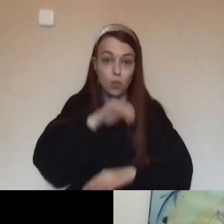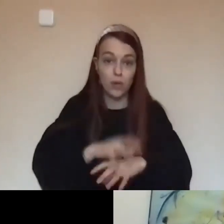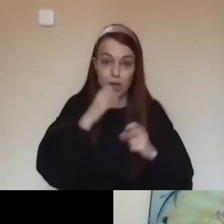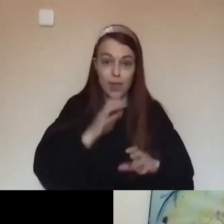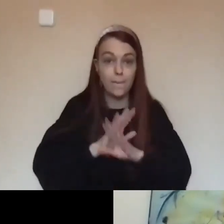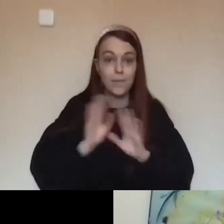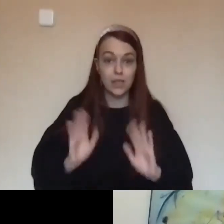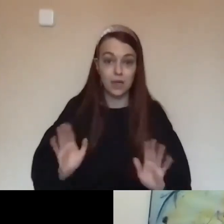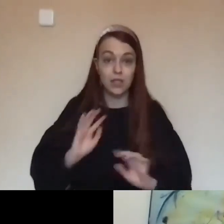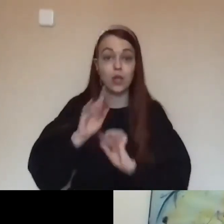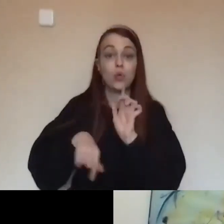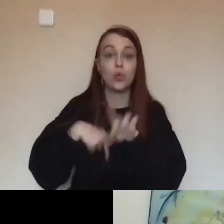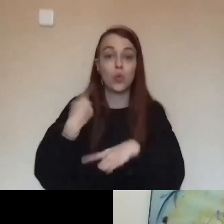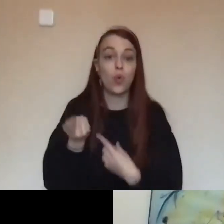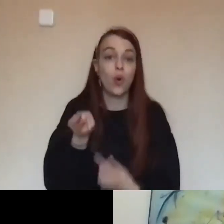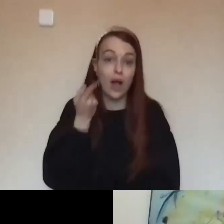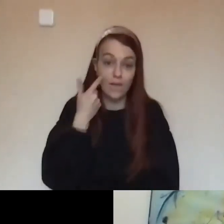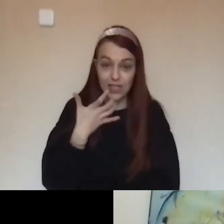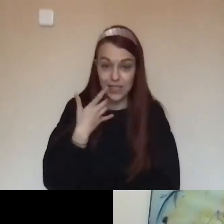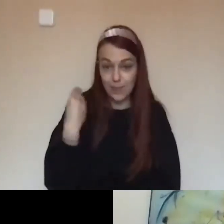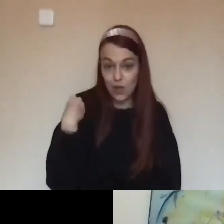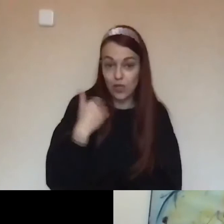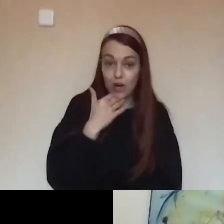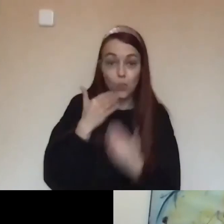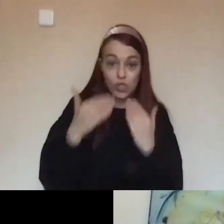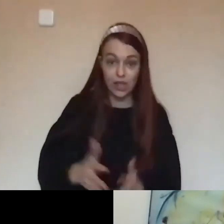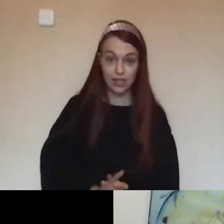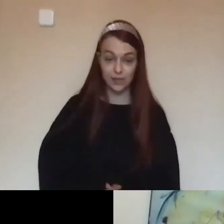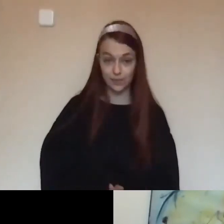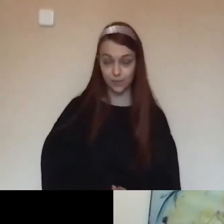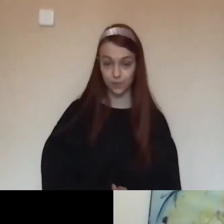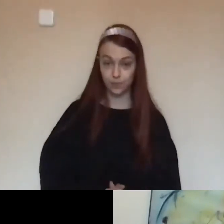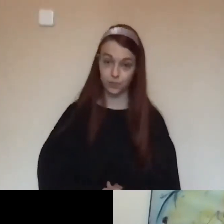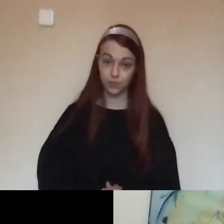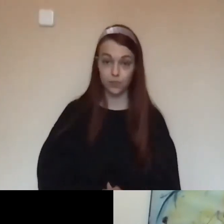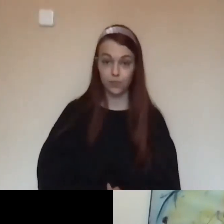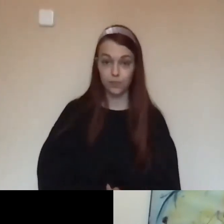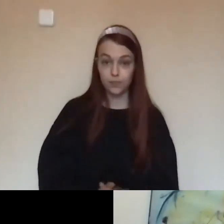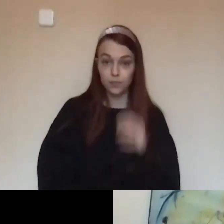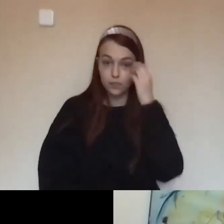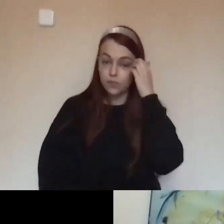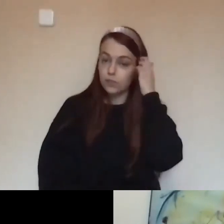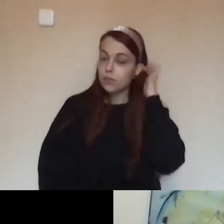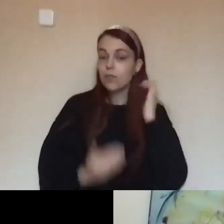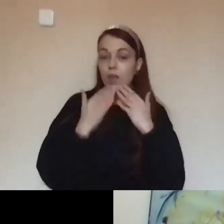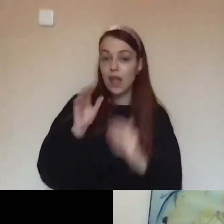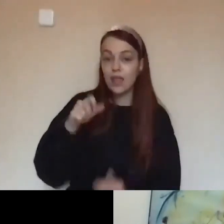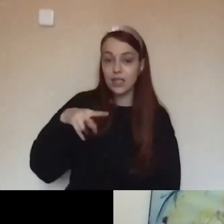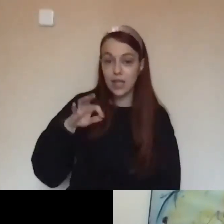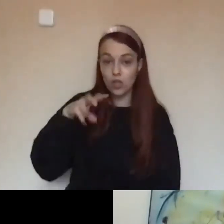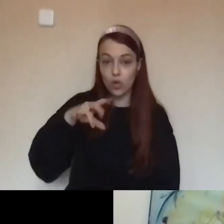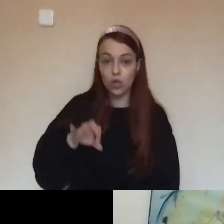pues luego veremos si hay alguna pregunta. Muchas gracias. Muchas gracias, Antonio. Te voy a copiar lo